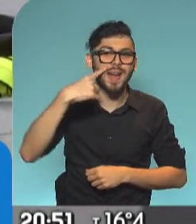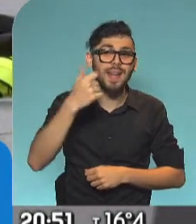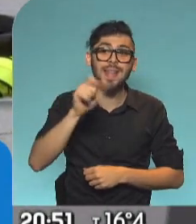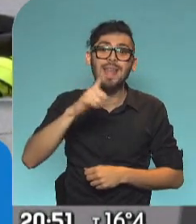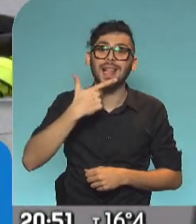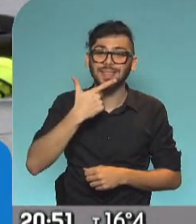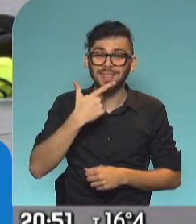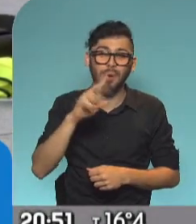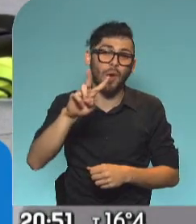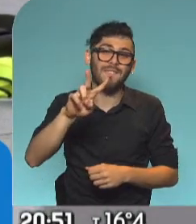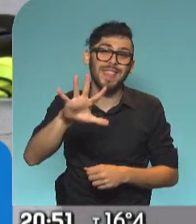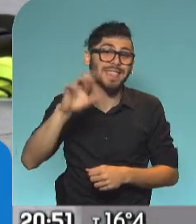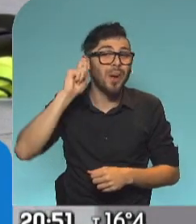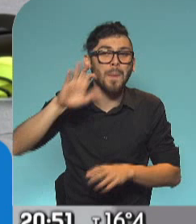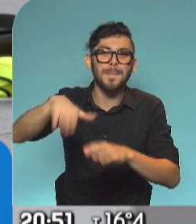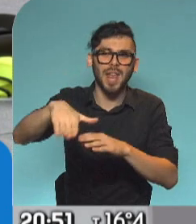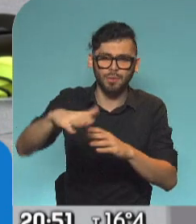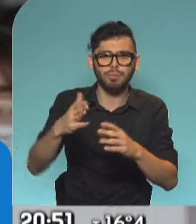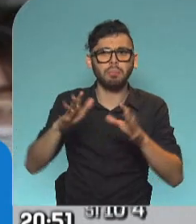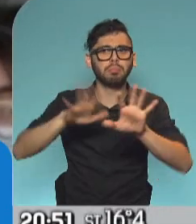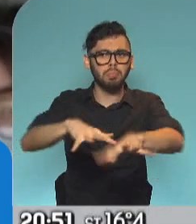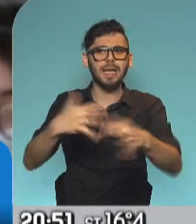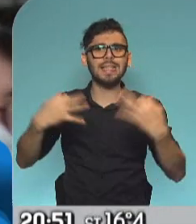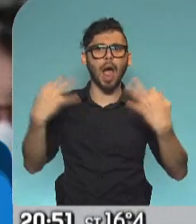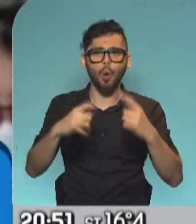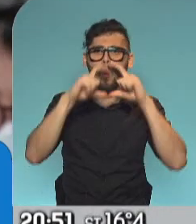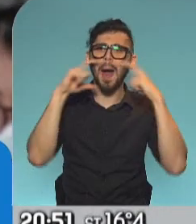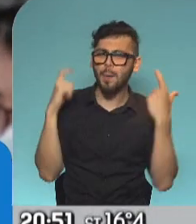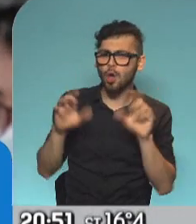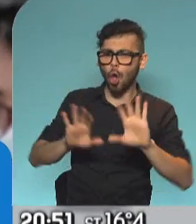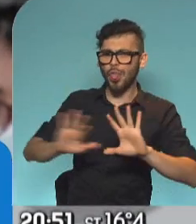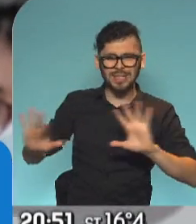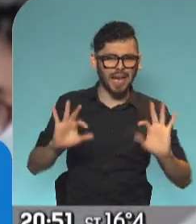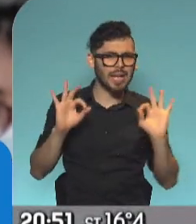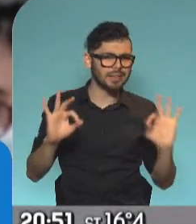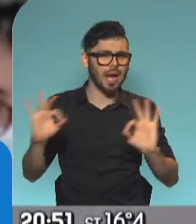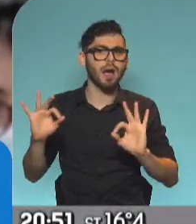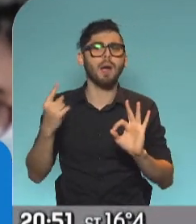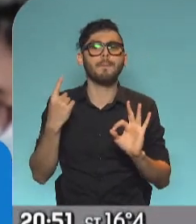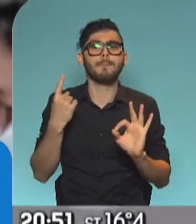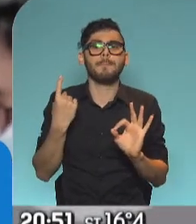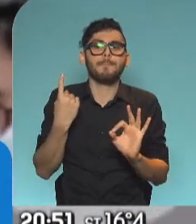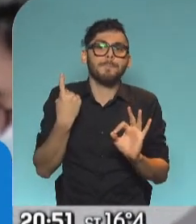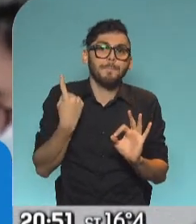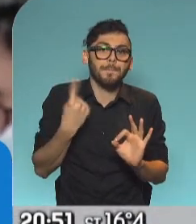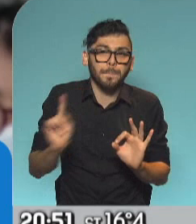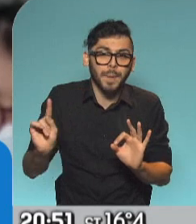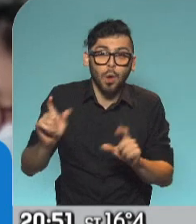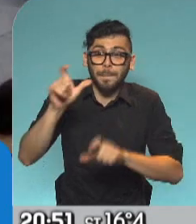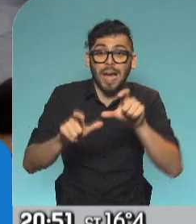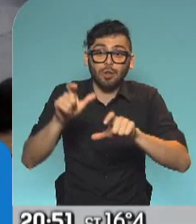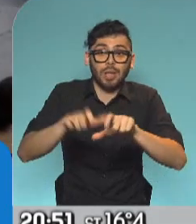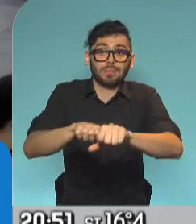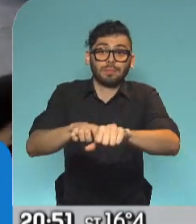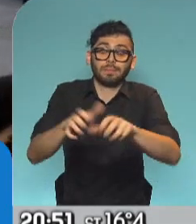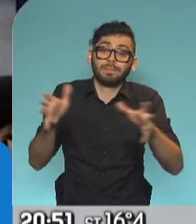se manifestaron de manera segura, lo hicieron con barbijos, lo hicieron con distanciamiento social, pero obviamente esto repercutió en la cantidad de gente, ¿no? Porque